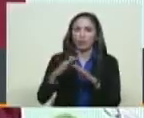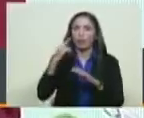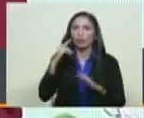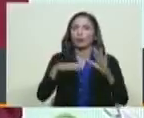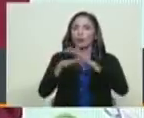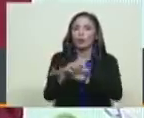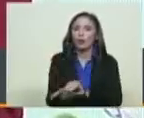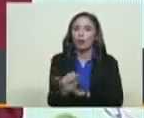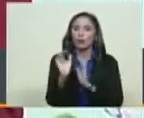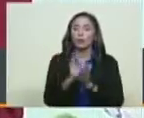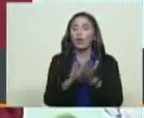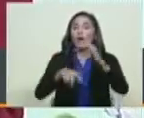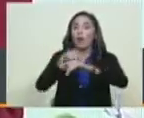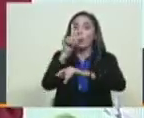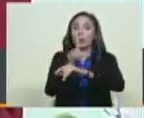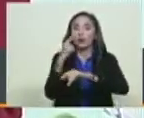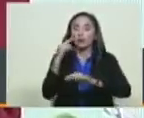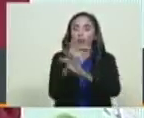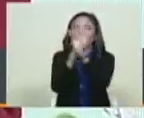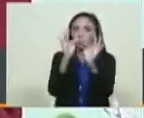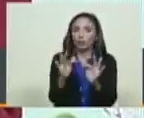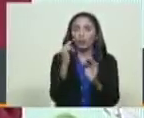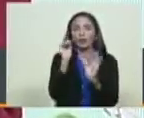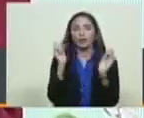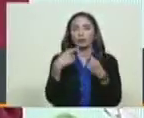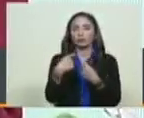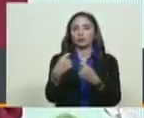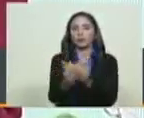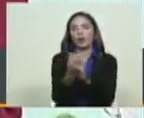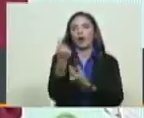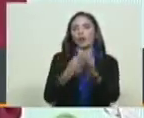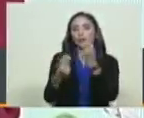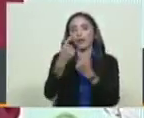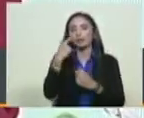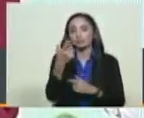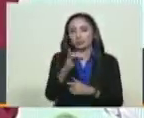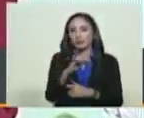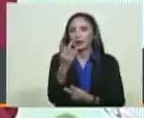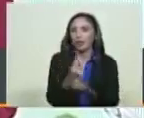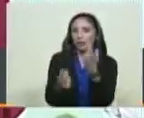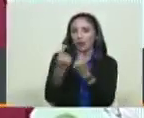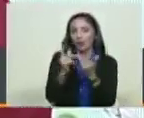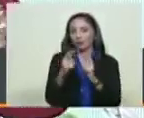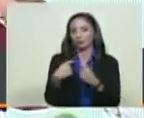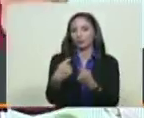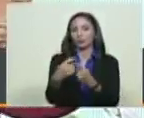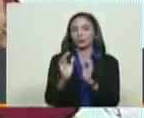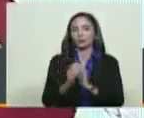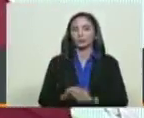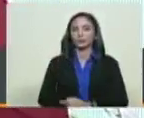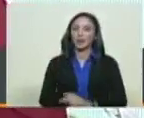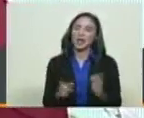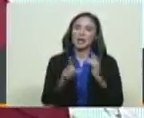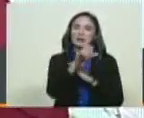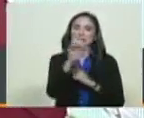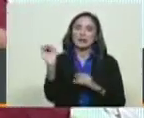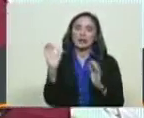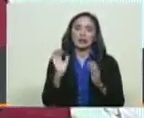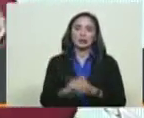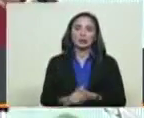único requisito que tengan los regalitos pues si quiere comprar 100